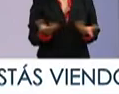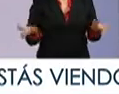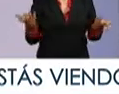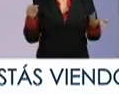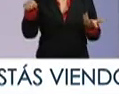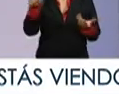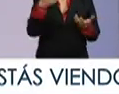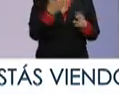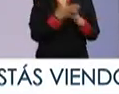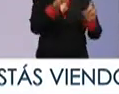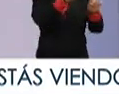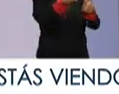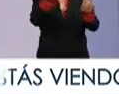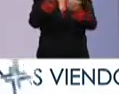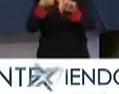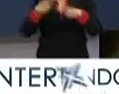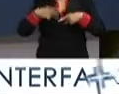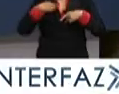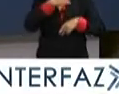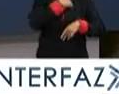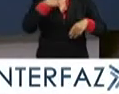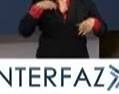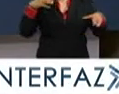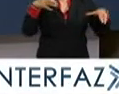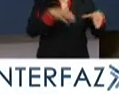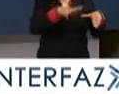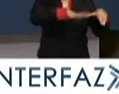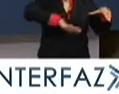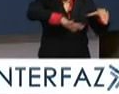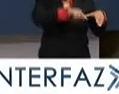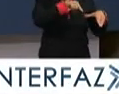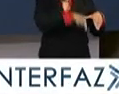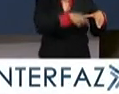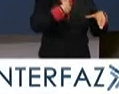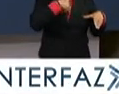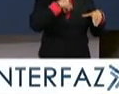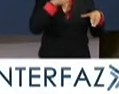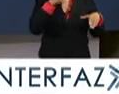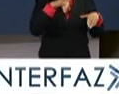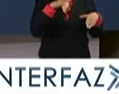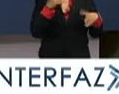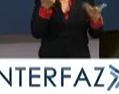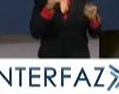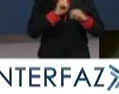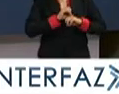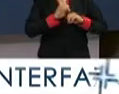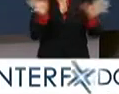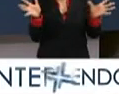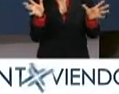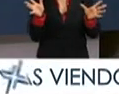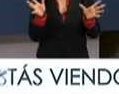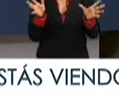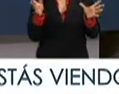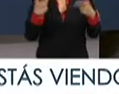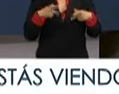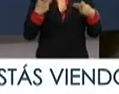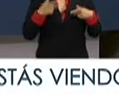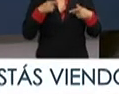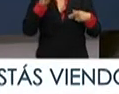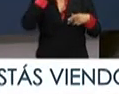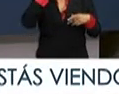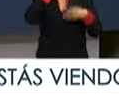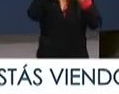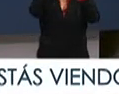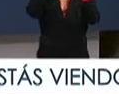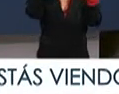sea, es muy plural y esto nos lleva a que tenemos, y hay lógicamente gente con una